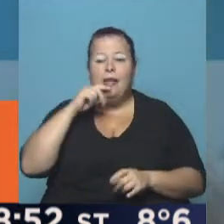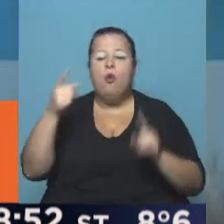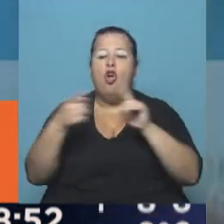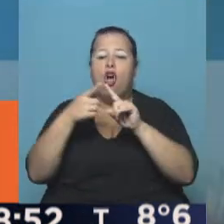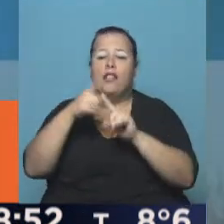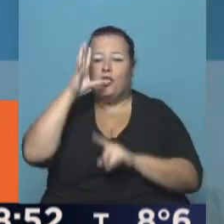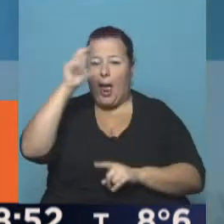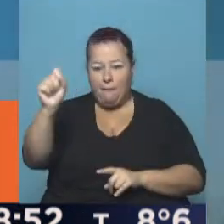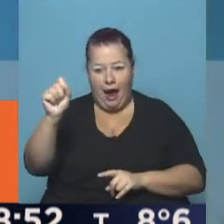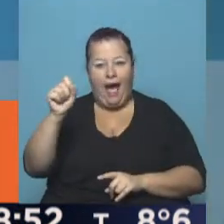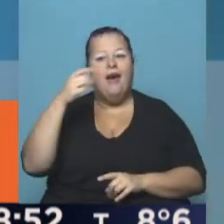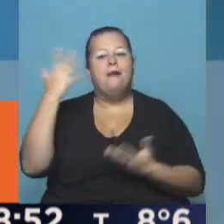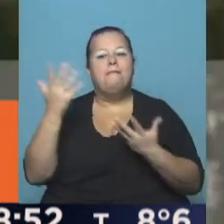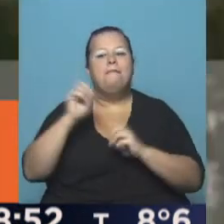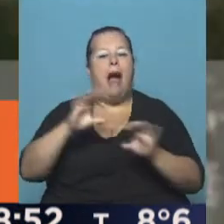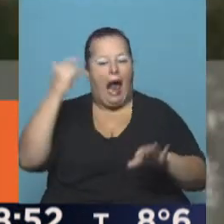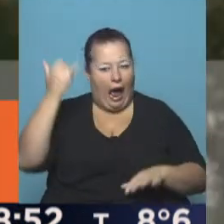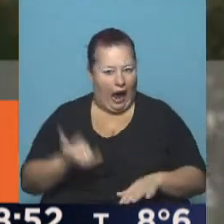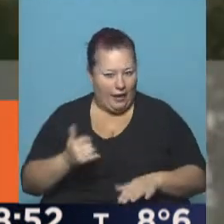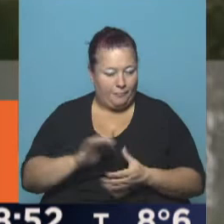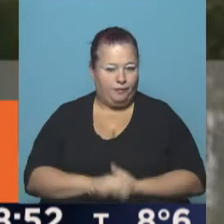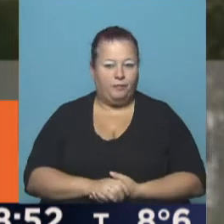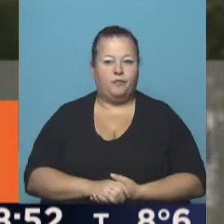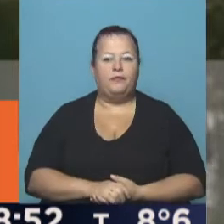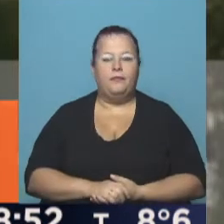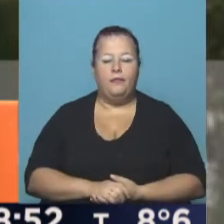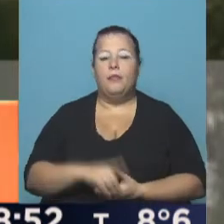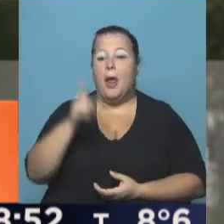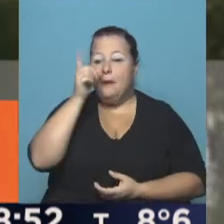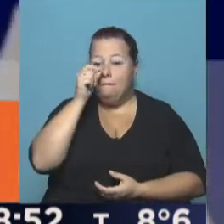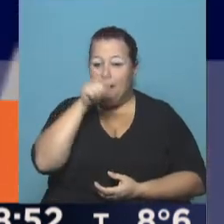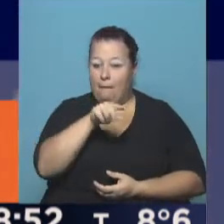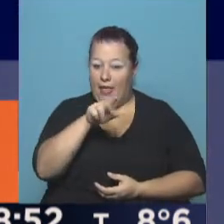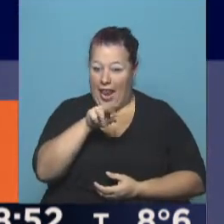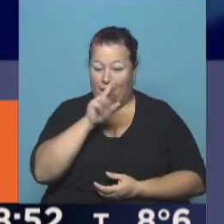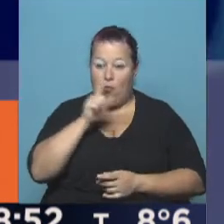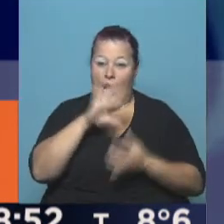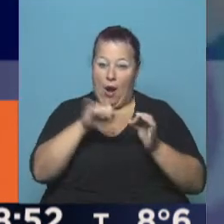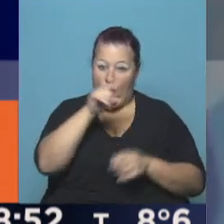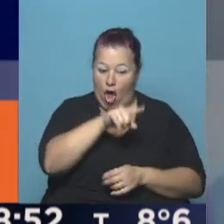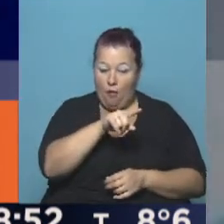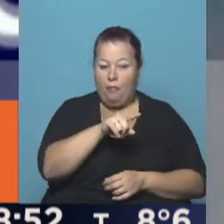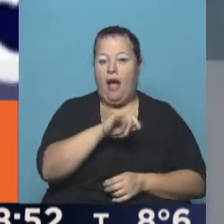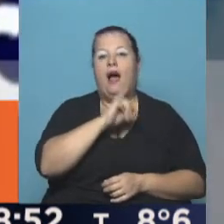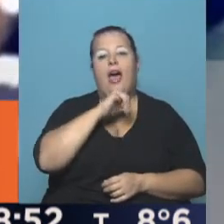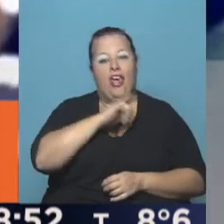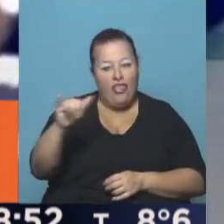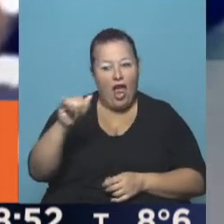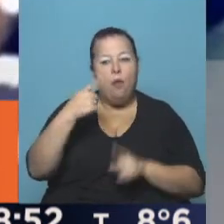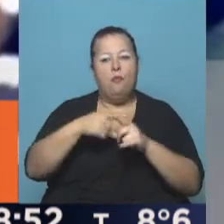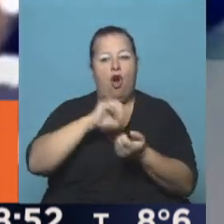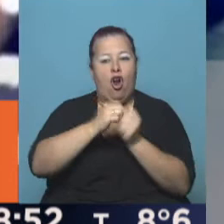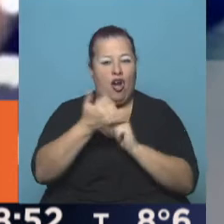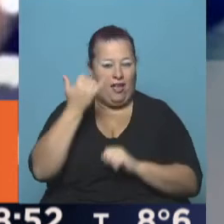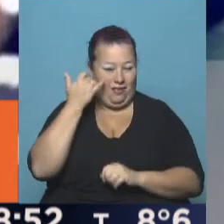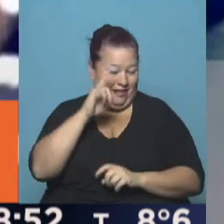contacto con la embajada porque algo malo le había pasado. El padre de la pareja, de la chica europea, los había denunciado por